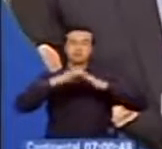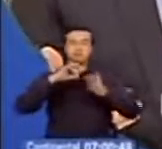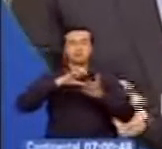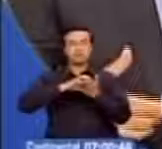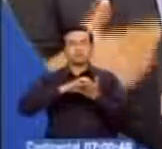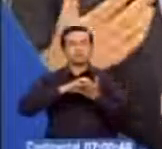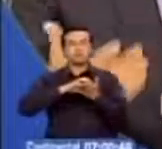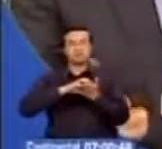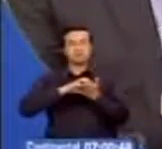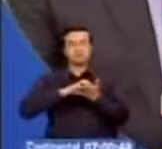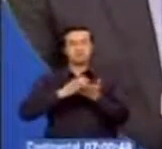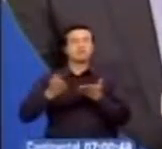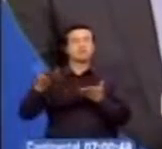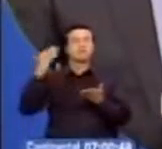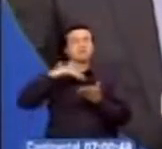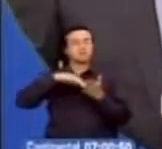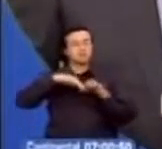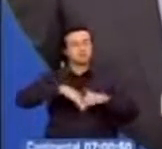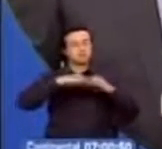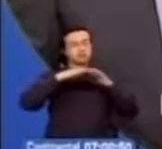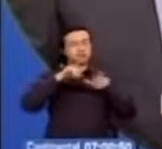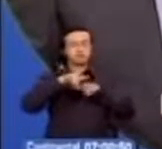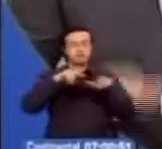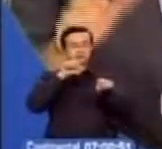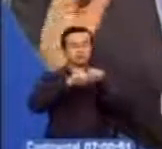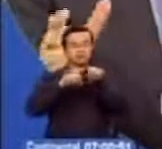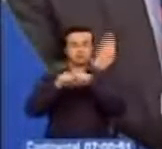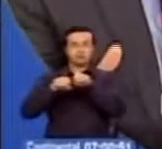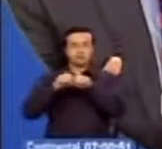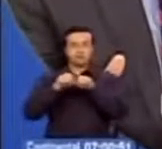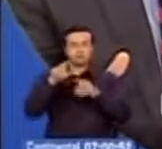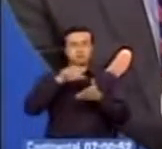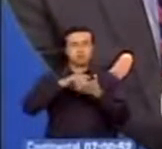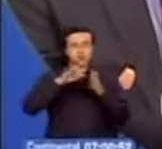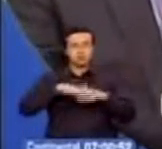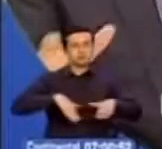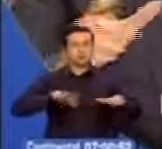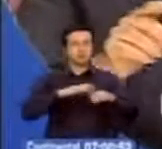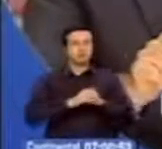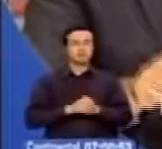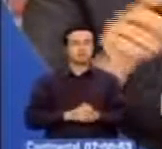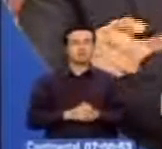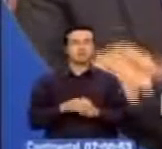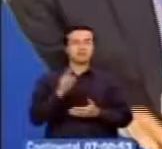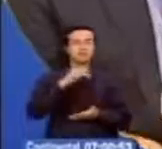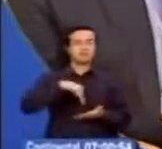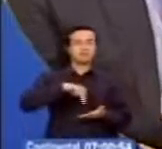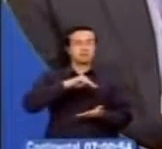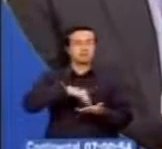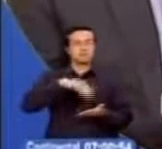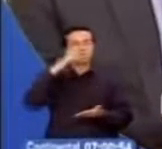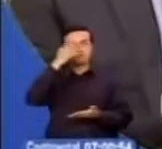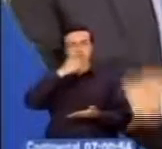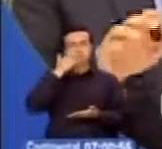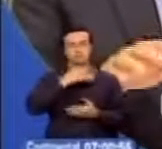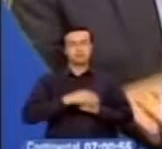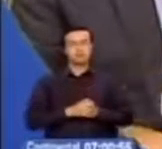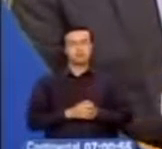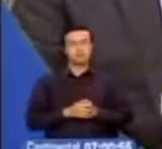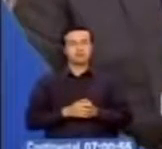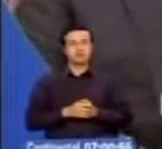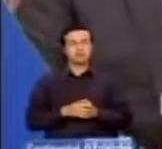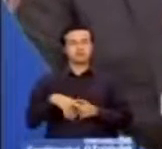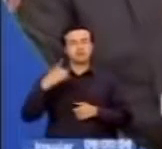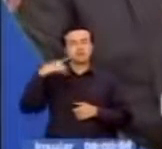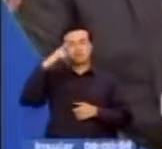provincia, recomponer a los cantones más afectados de las provincias, para ser precisos, Manabí y Esmeraldas. Para el efecto,